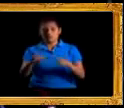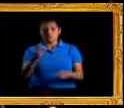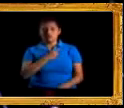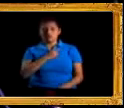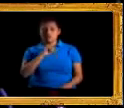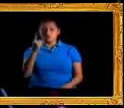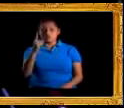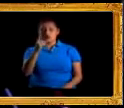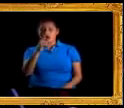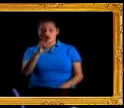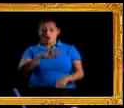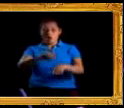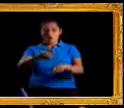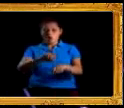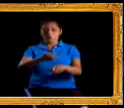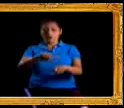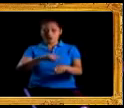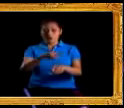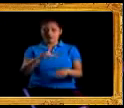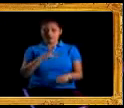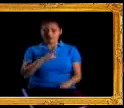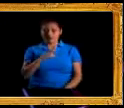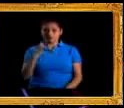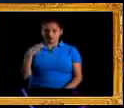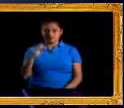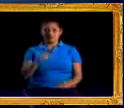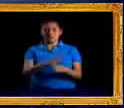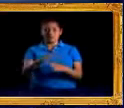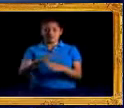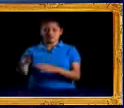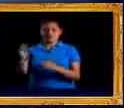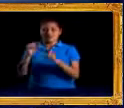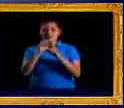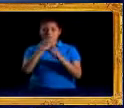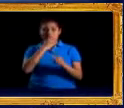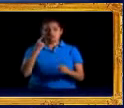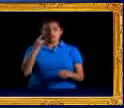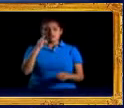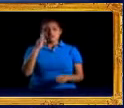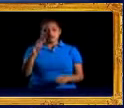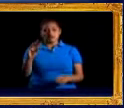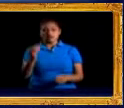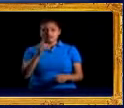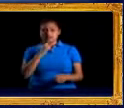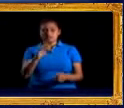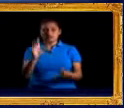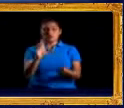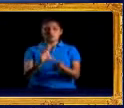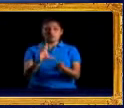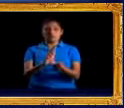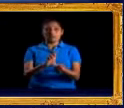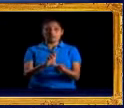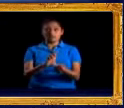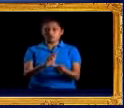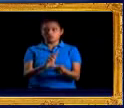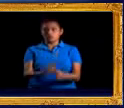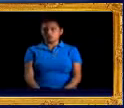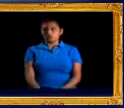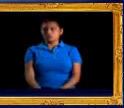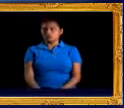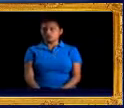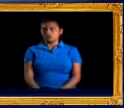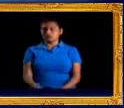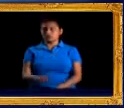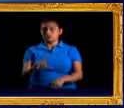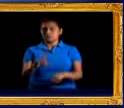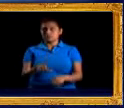para compartir el rema del Señor. Mire lo que dice Lucas 16:13. Ningún siervo